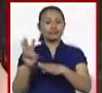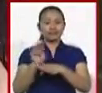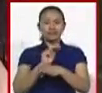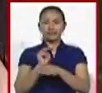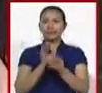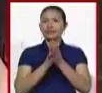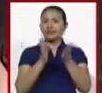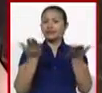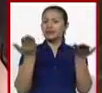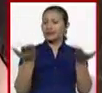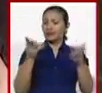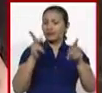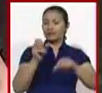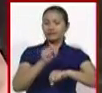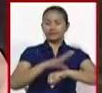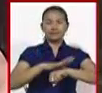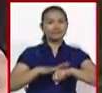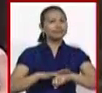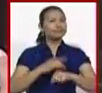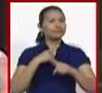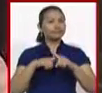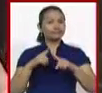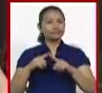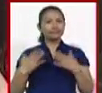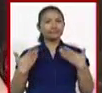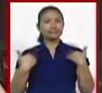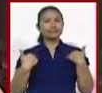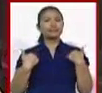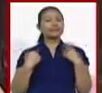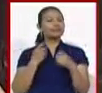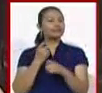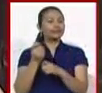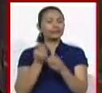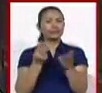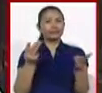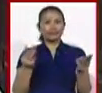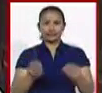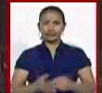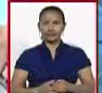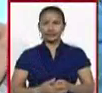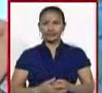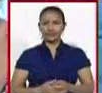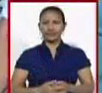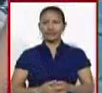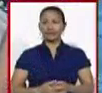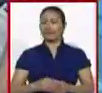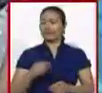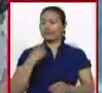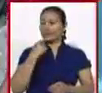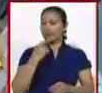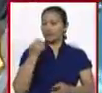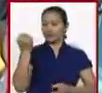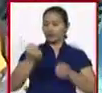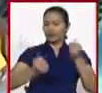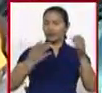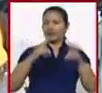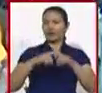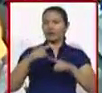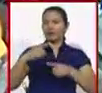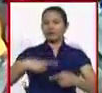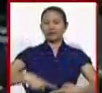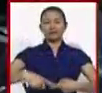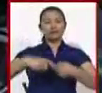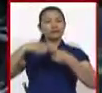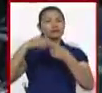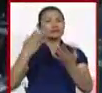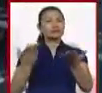Ministerio Público porque hay personas heridas, lesionadas y hay daños de consideración en los vehículos. No se descarta que el conductor de la grúa hubiese